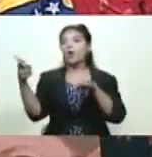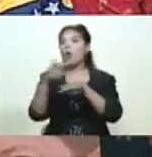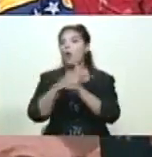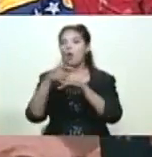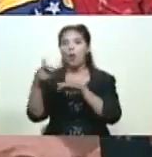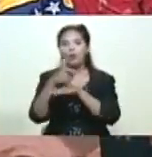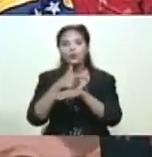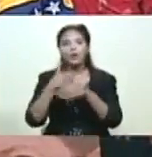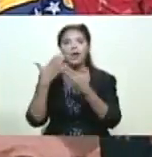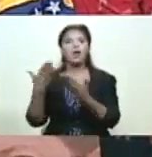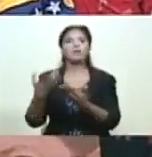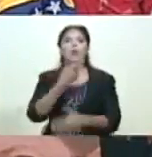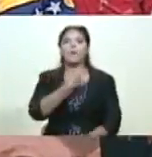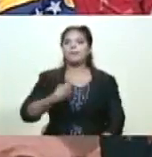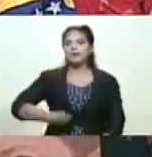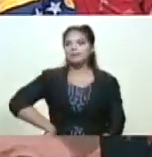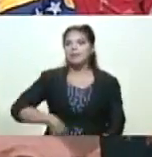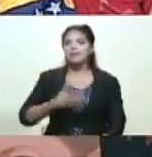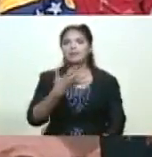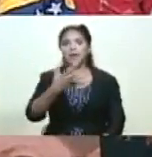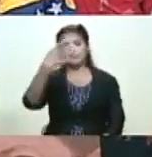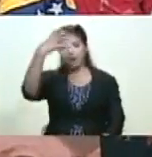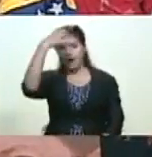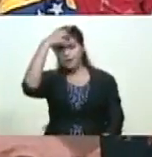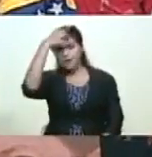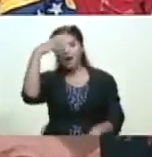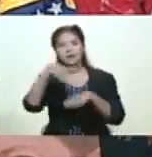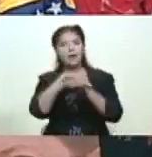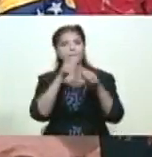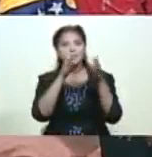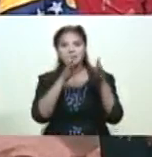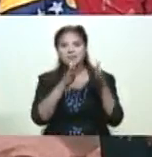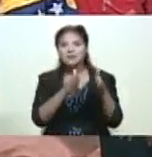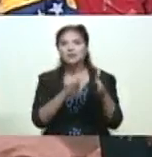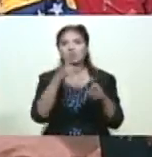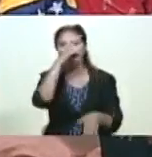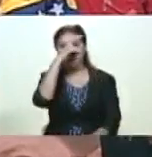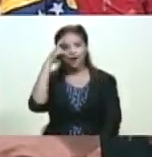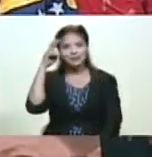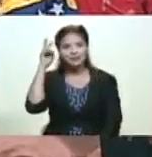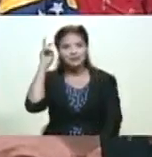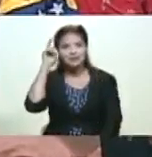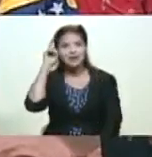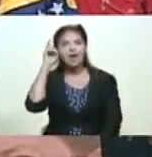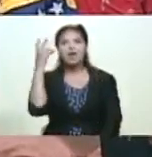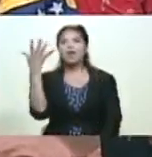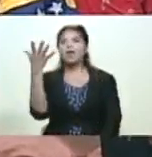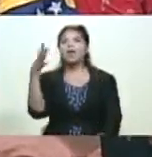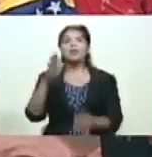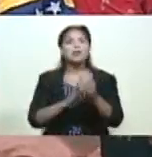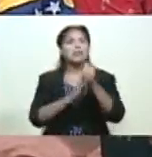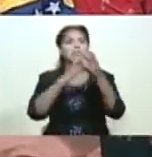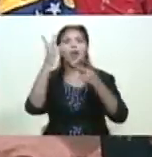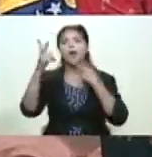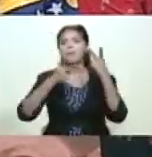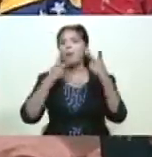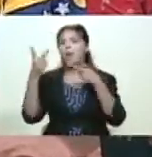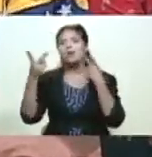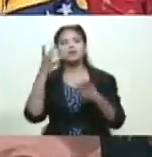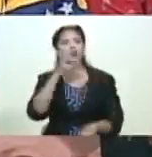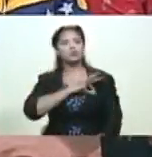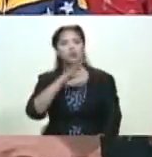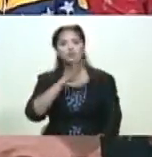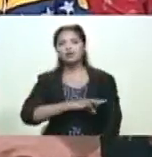gobiernos, presidentes, reyes, primeros ministros, cancilleres, líderes políticos,